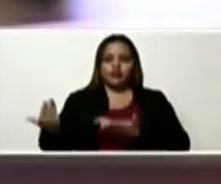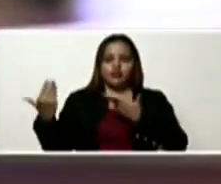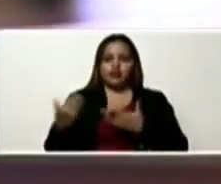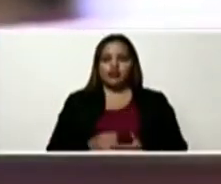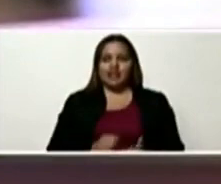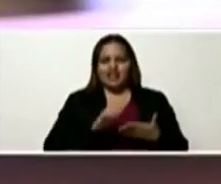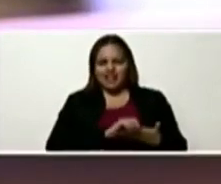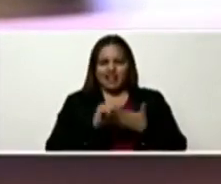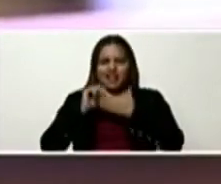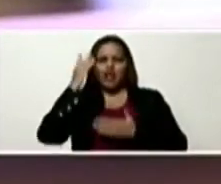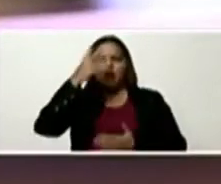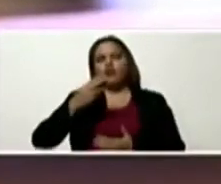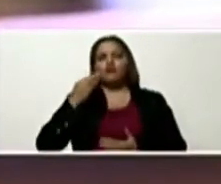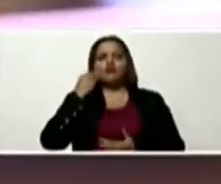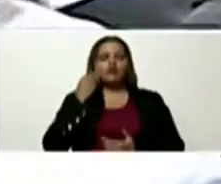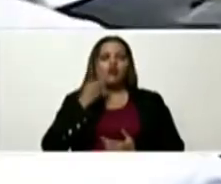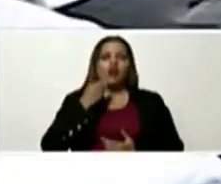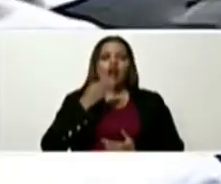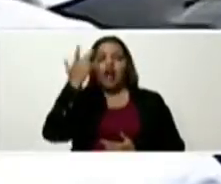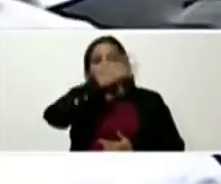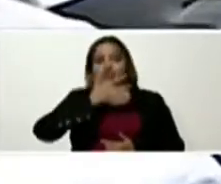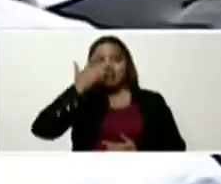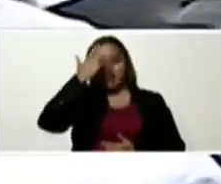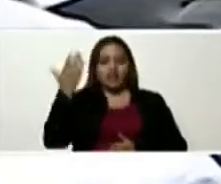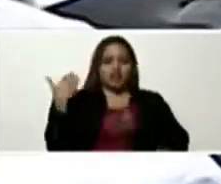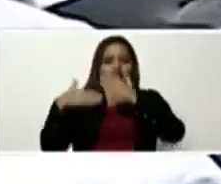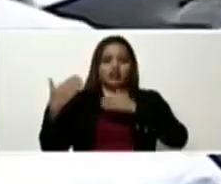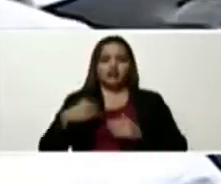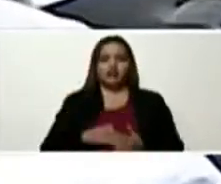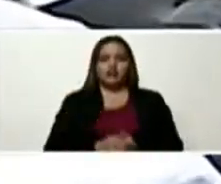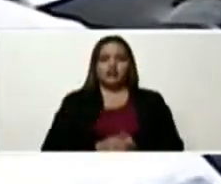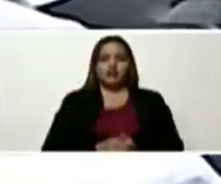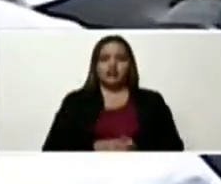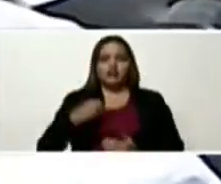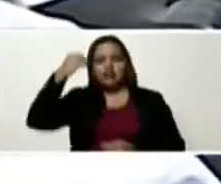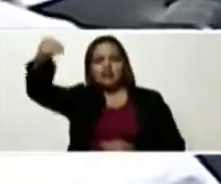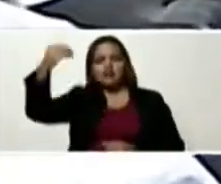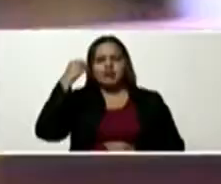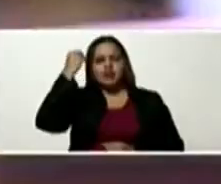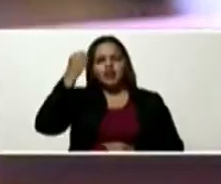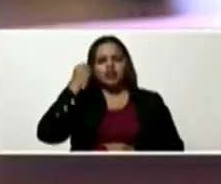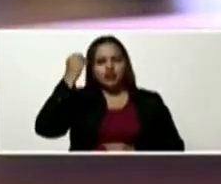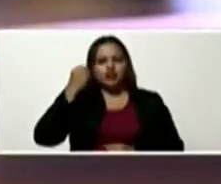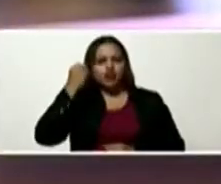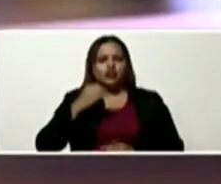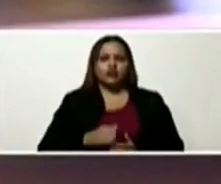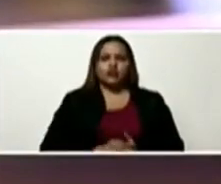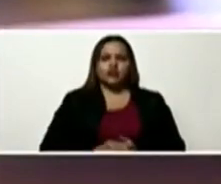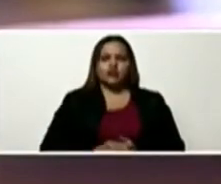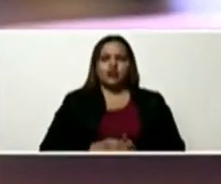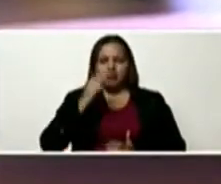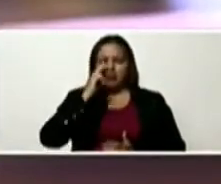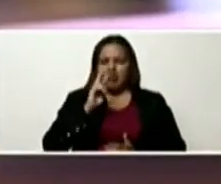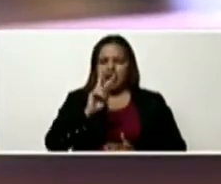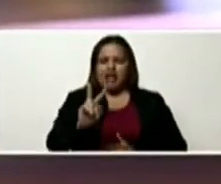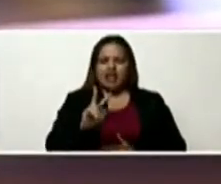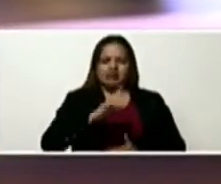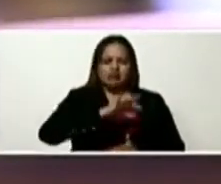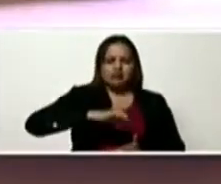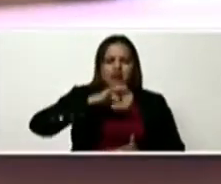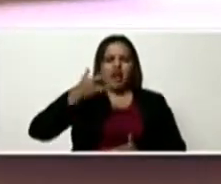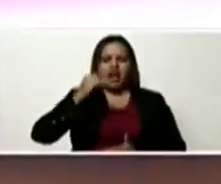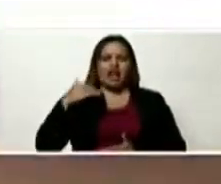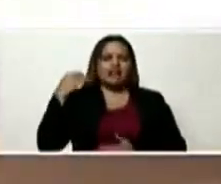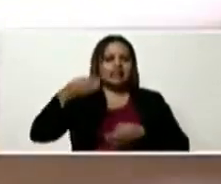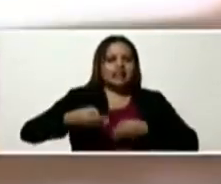juventud africana, líder eterno. Su imagen, su pensamiento, su espíritu y su mirada quedó para